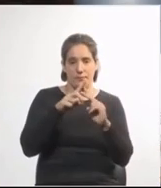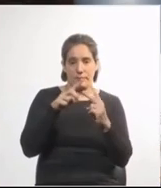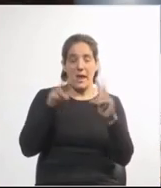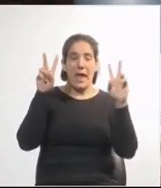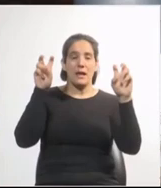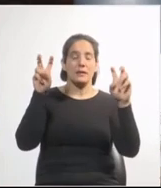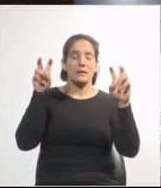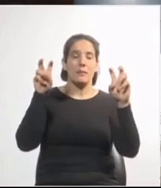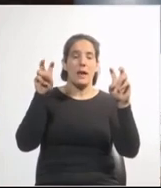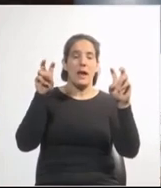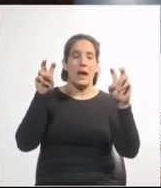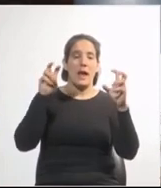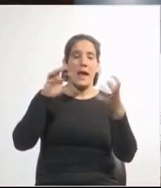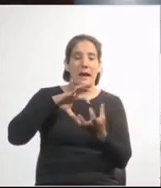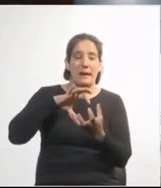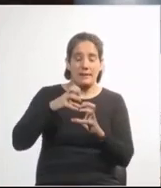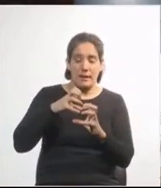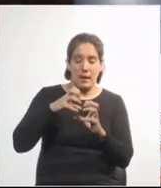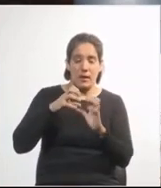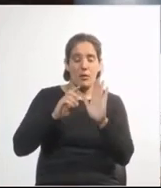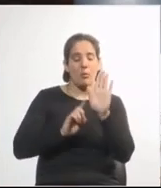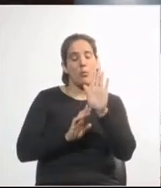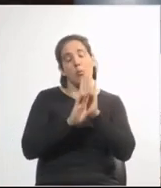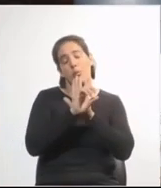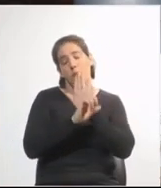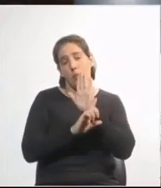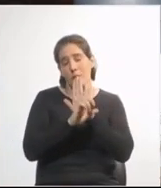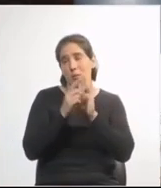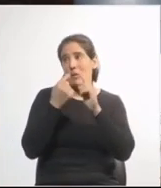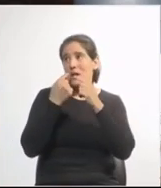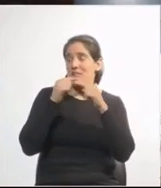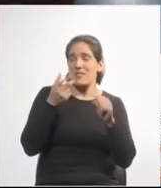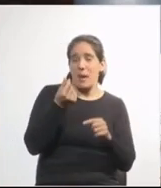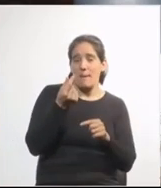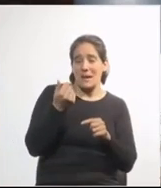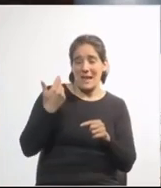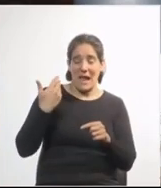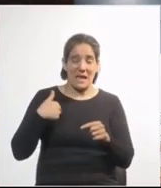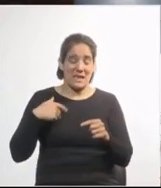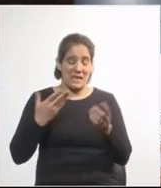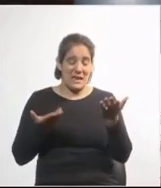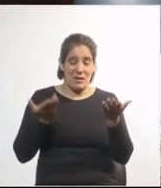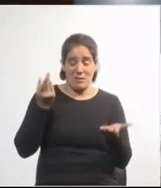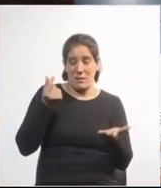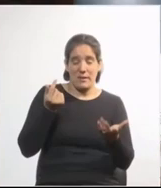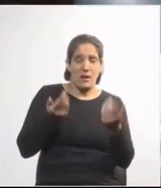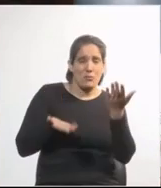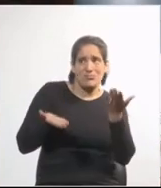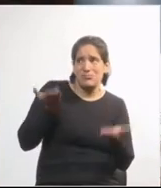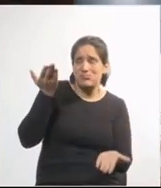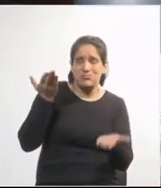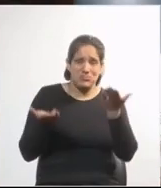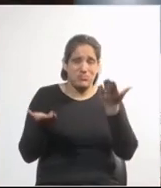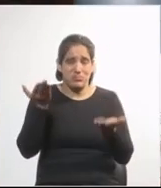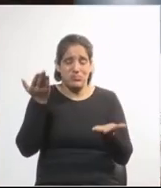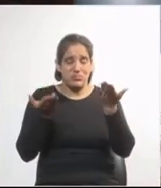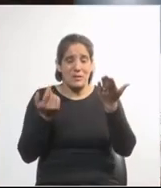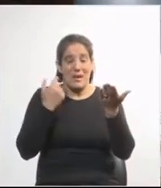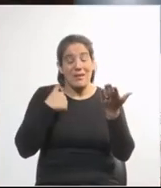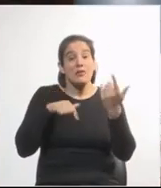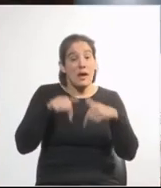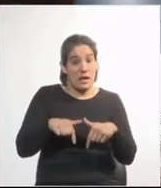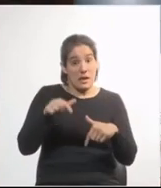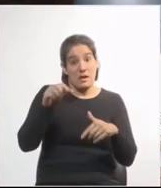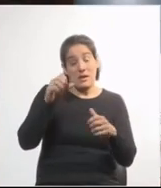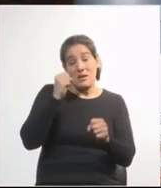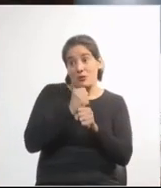crítica que se vive en el litoral, producto de la brutal diferencia cambiaria con la República Argentina, que se suma y agrava los